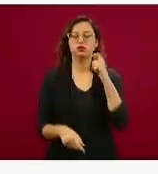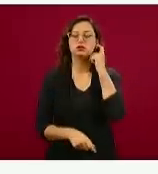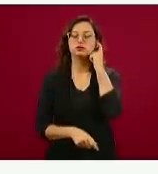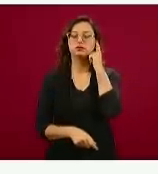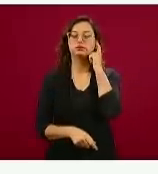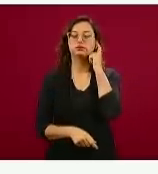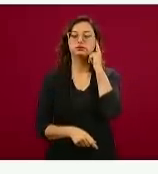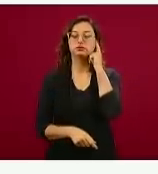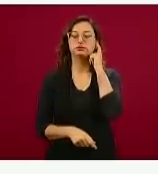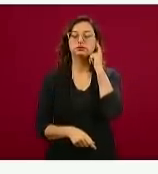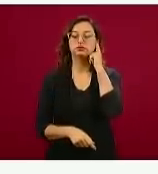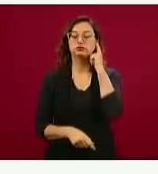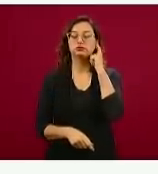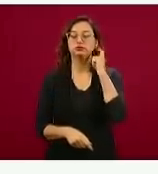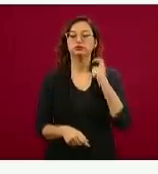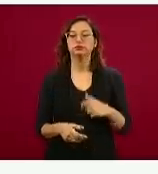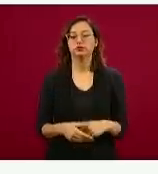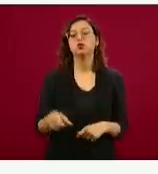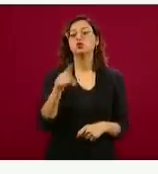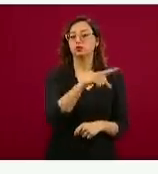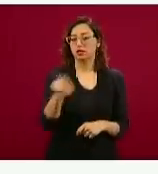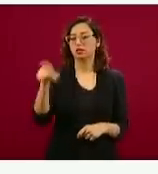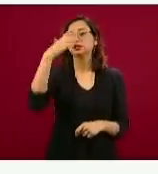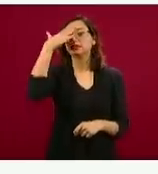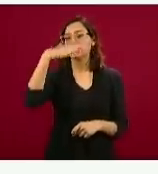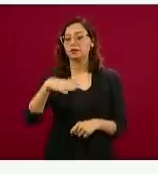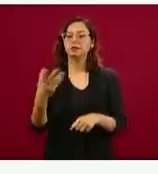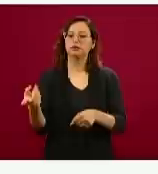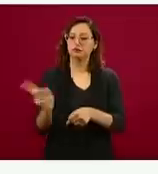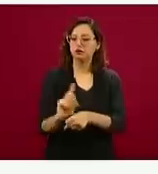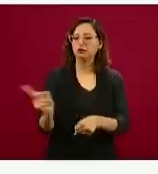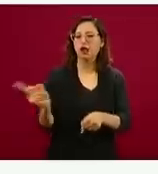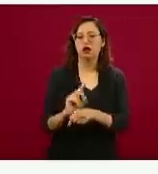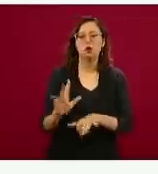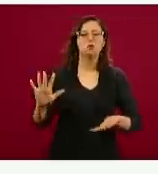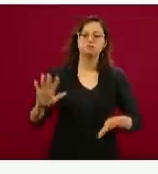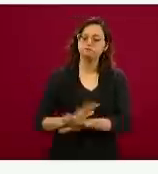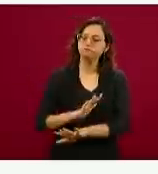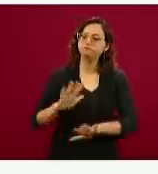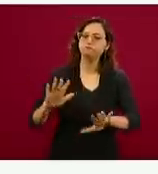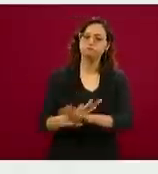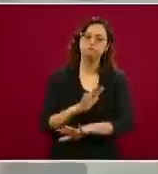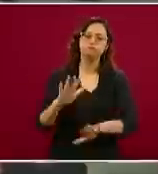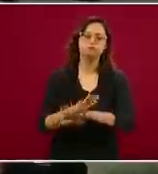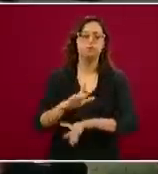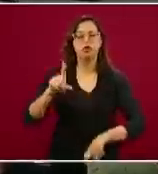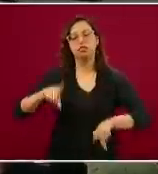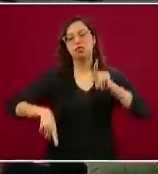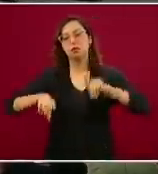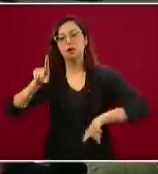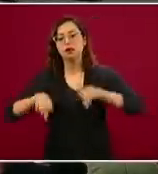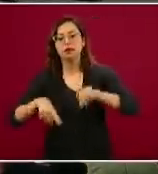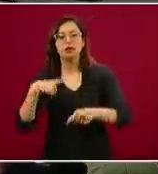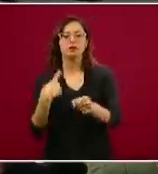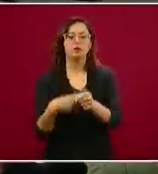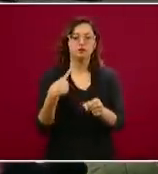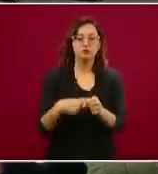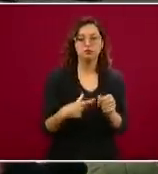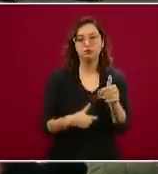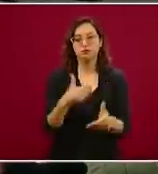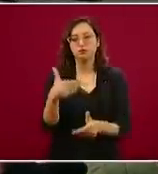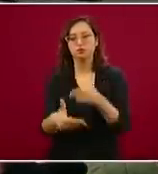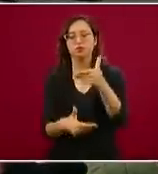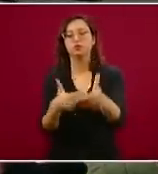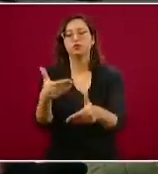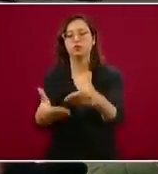conocen ustedes y conoce el pueblo, cambia cada día de acuerdo a la evolución o el avance de la epidemia, y